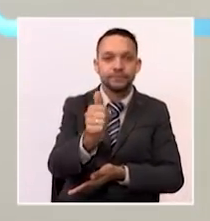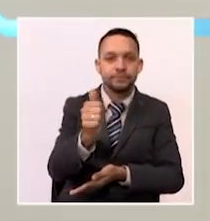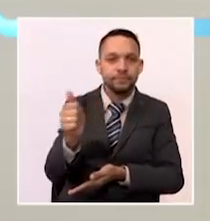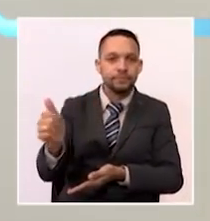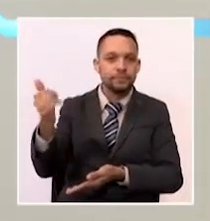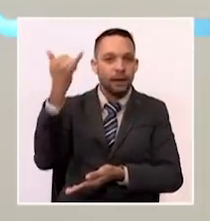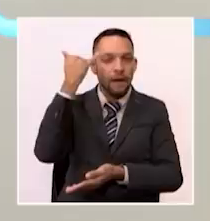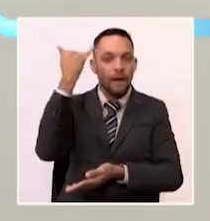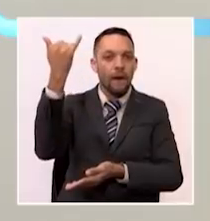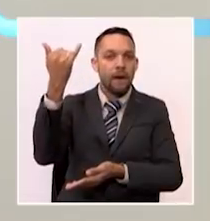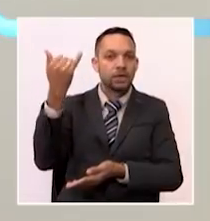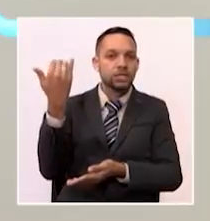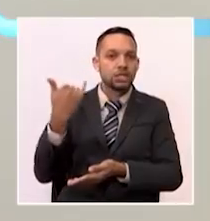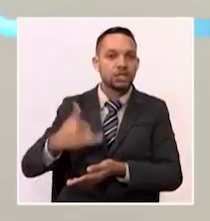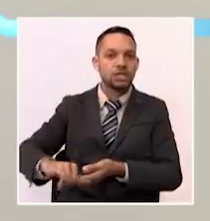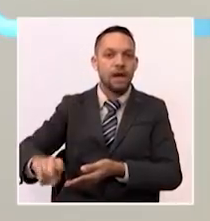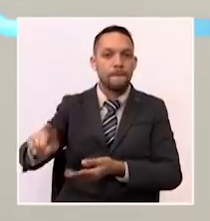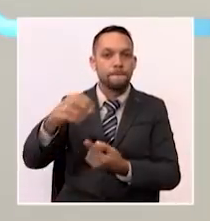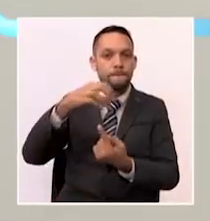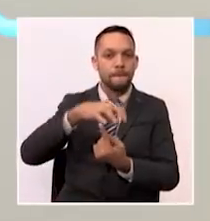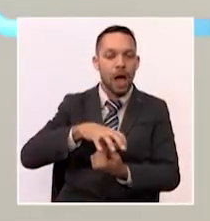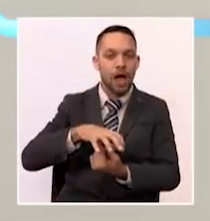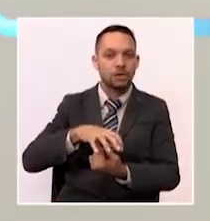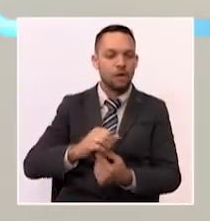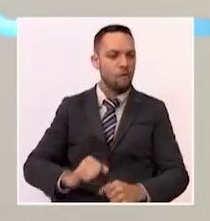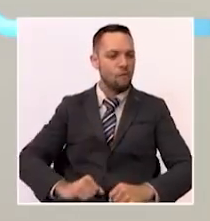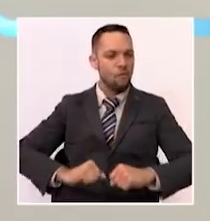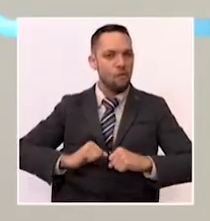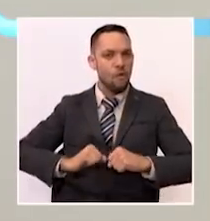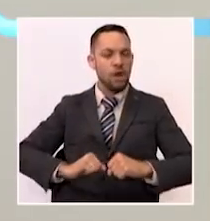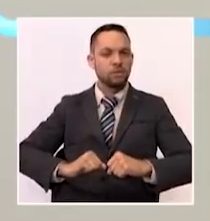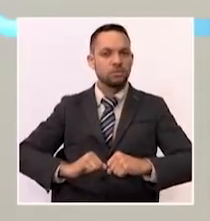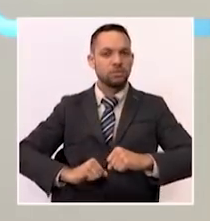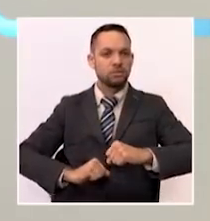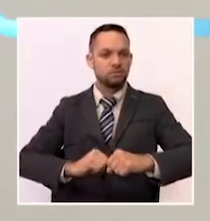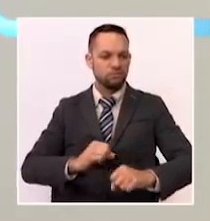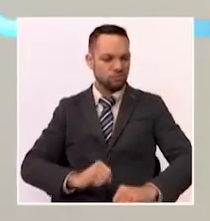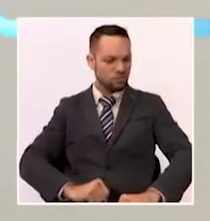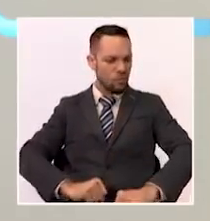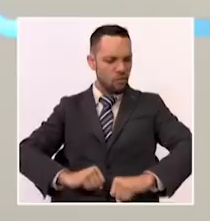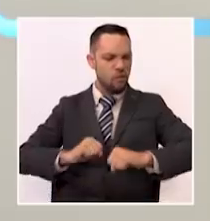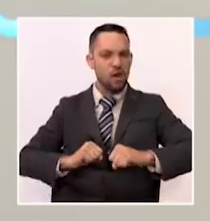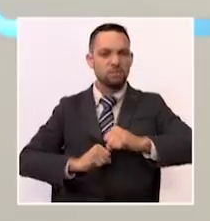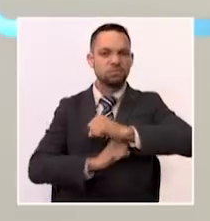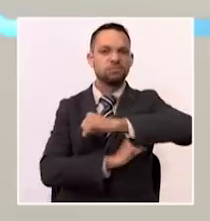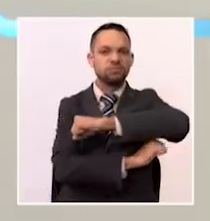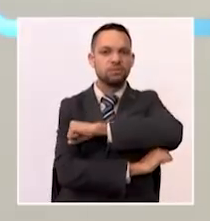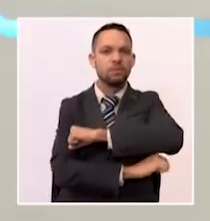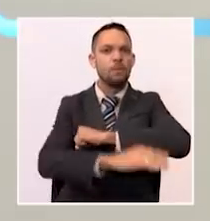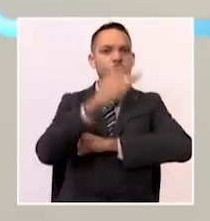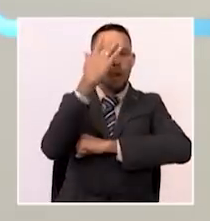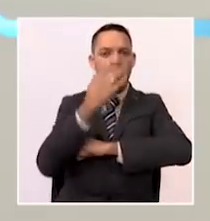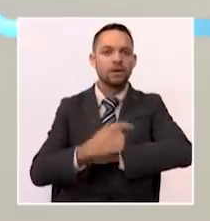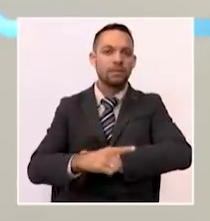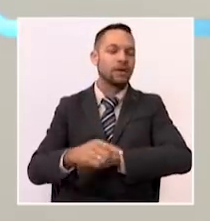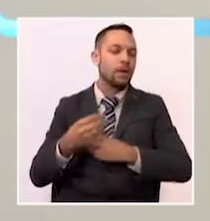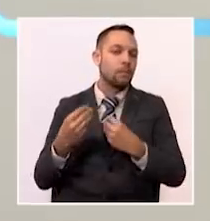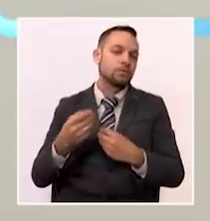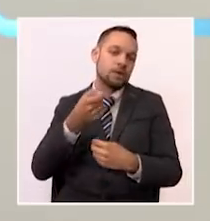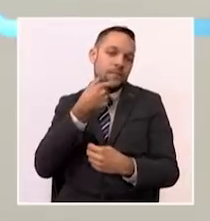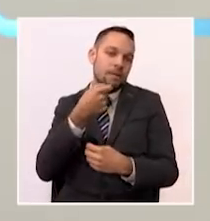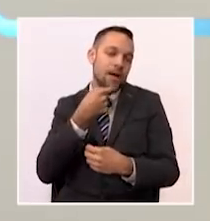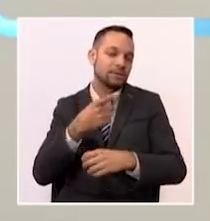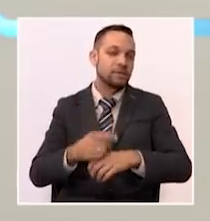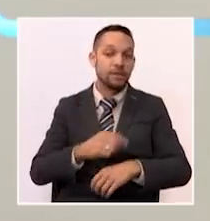ya la paciente, la bacteria o el parásito o el hongo ha creado resistencia a ese medicamento. Y